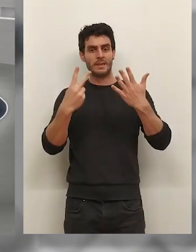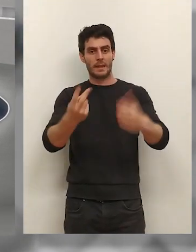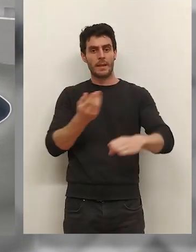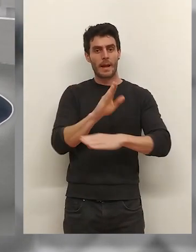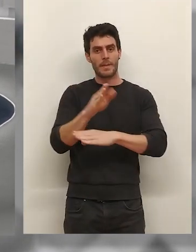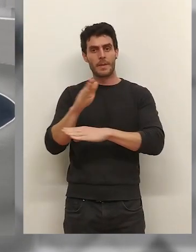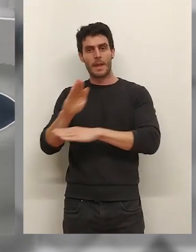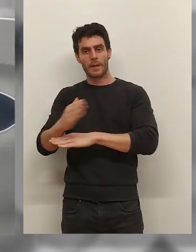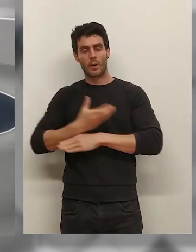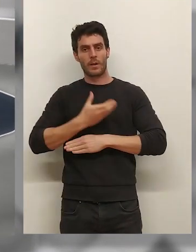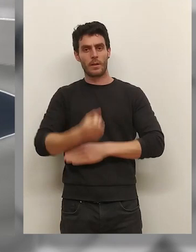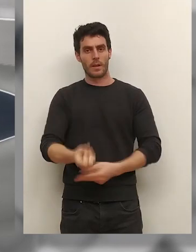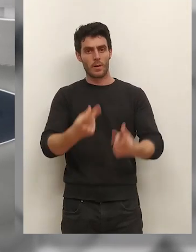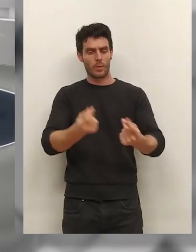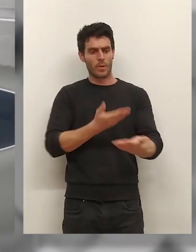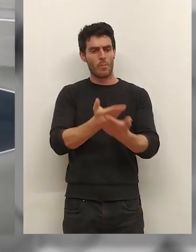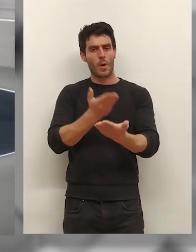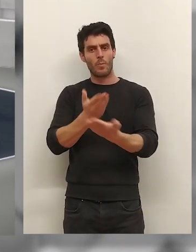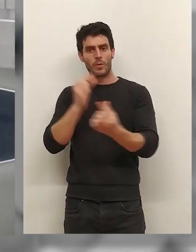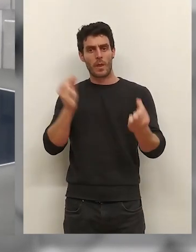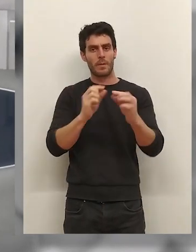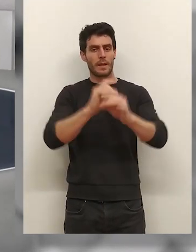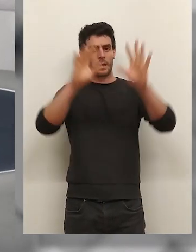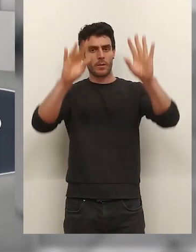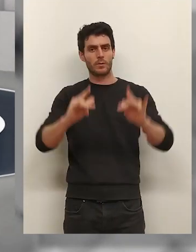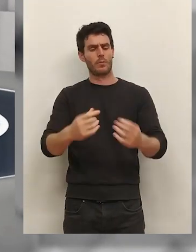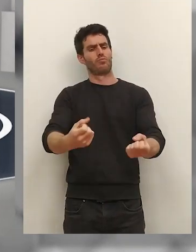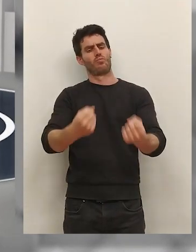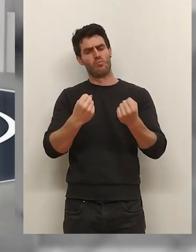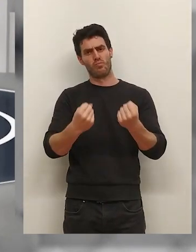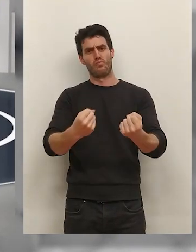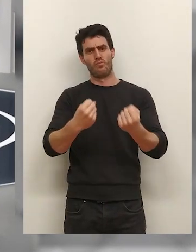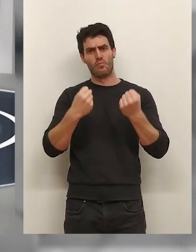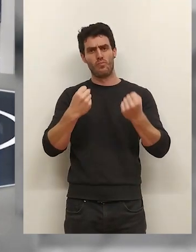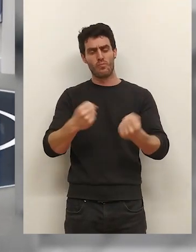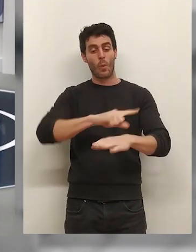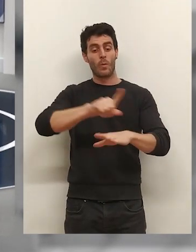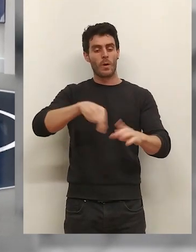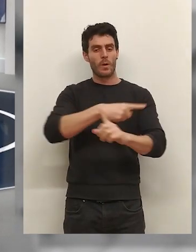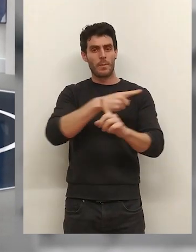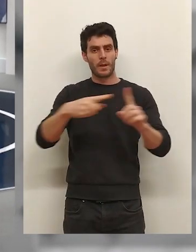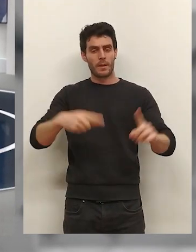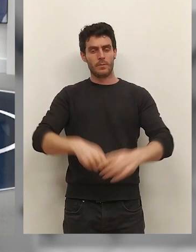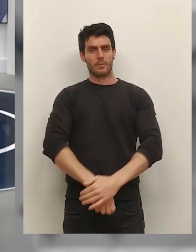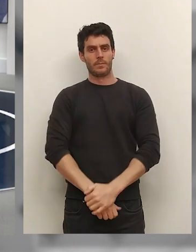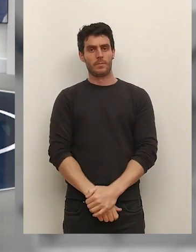7 candidatos a la alcaldía de Logroño. Propuestas, debate y, por supuesto, intensidad a lo largo de hora y